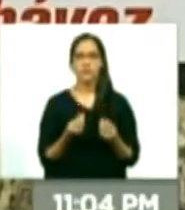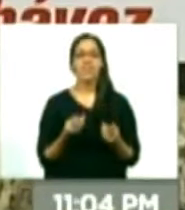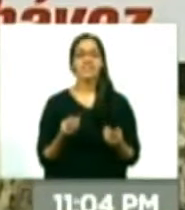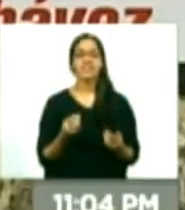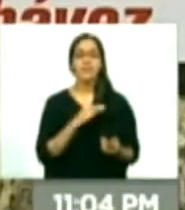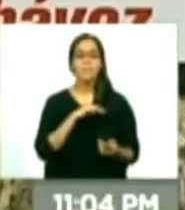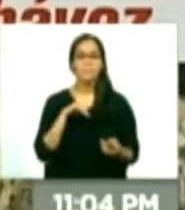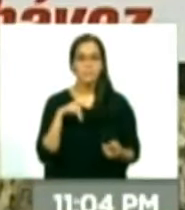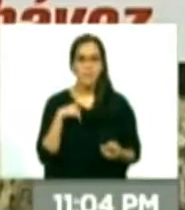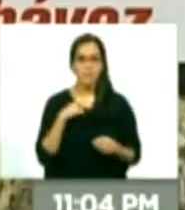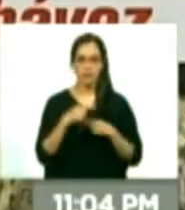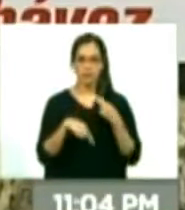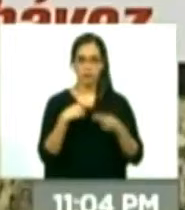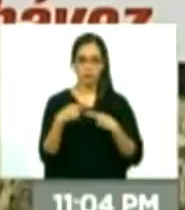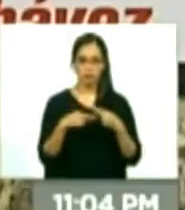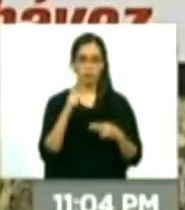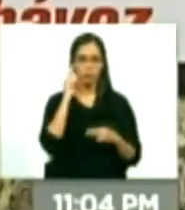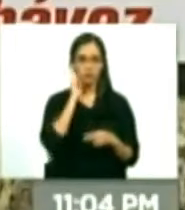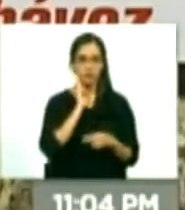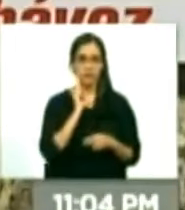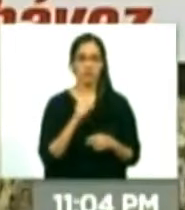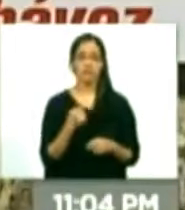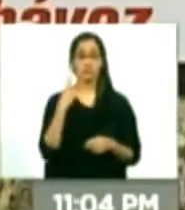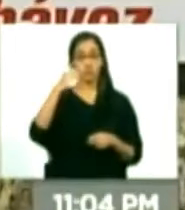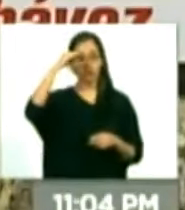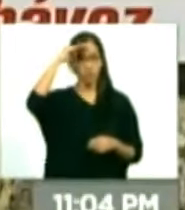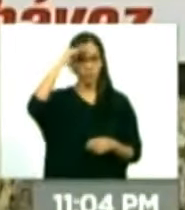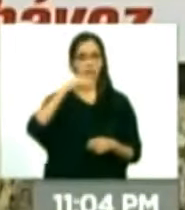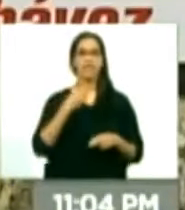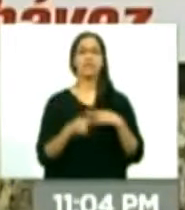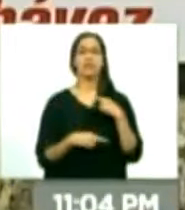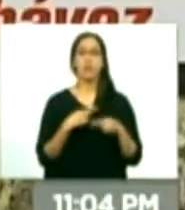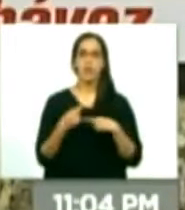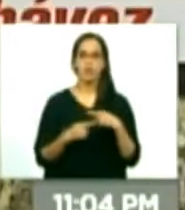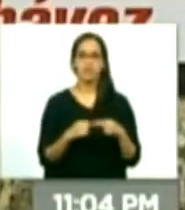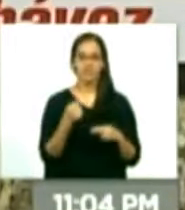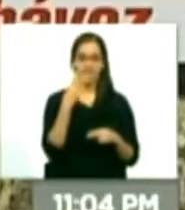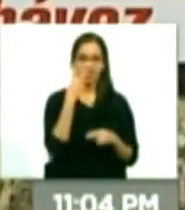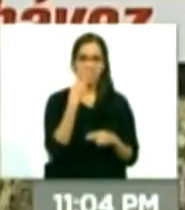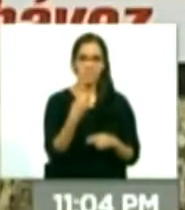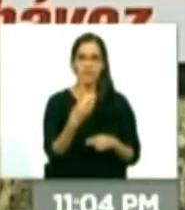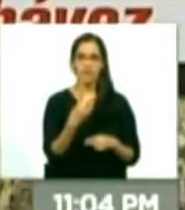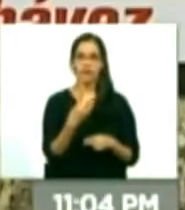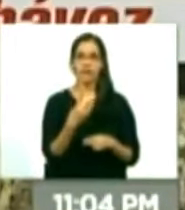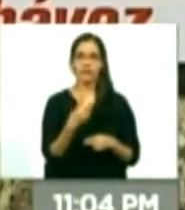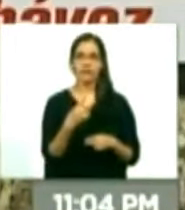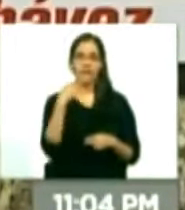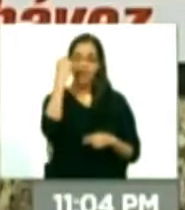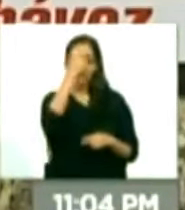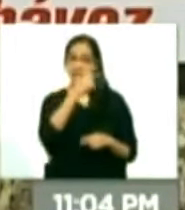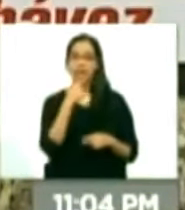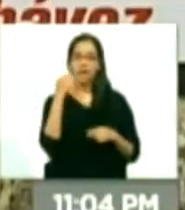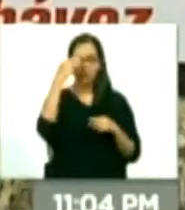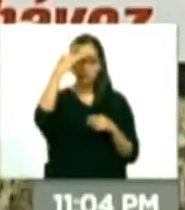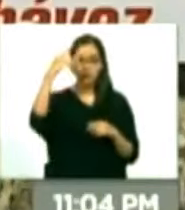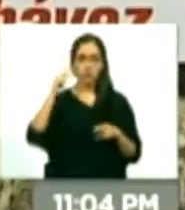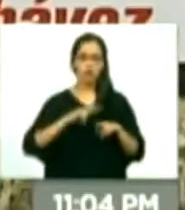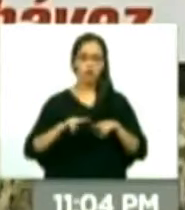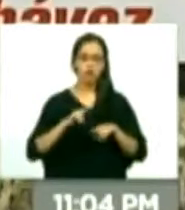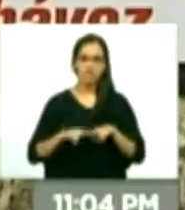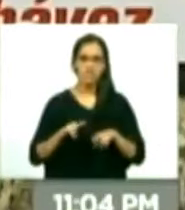la revolución bolivariana, de ser un soldado de esta revolución y ver la cara de los sueños en los